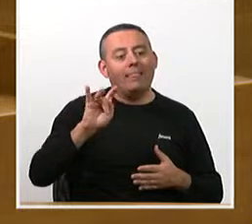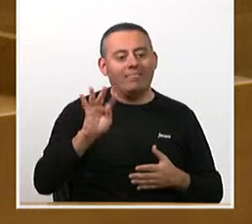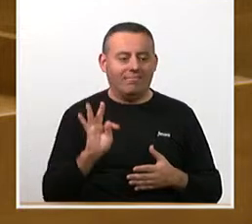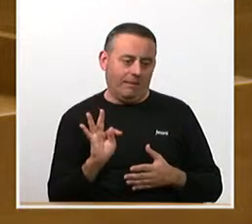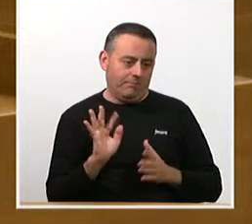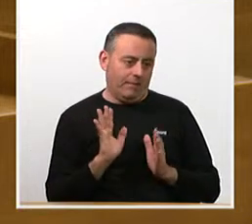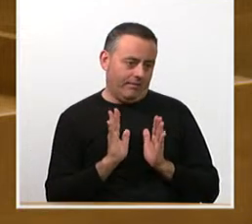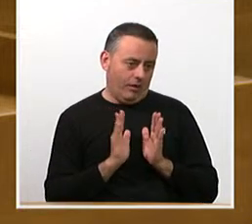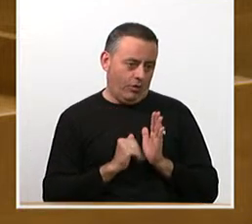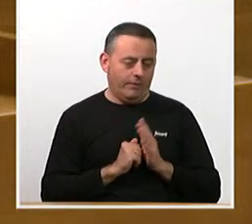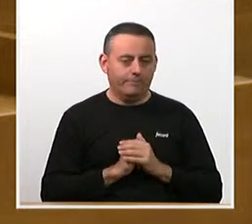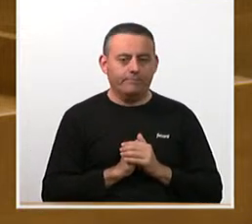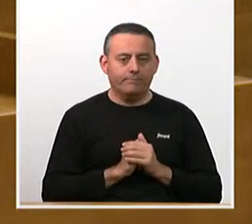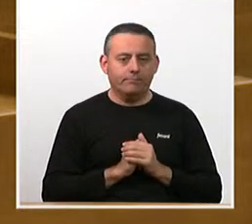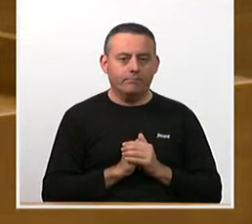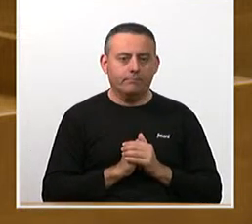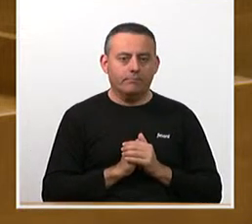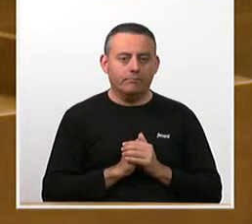pañ